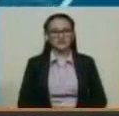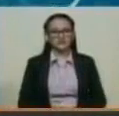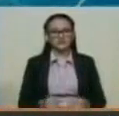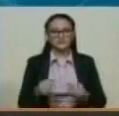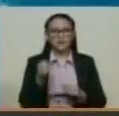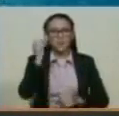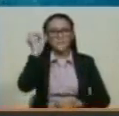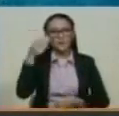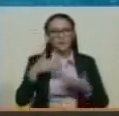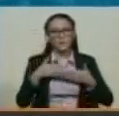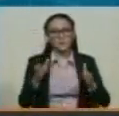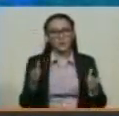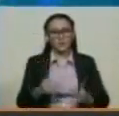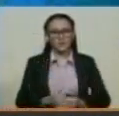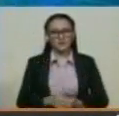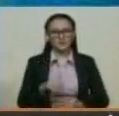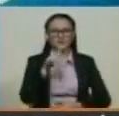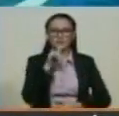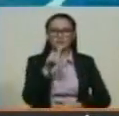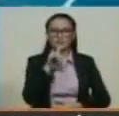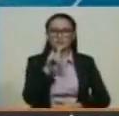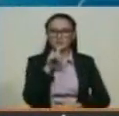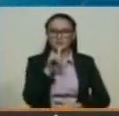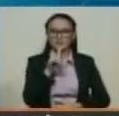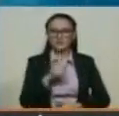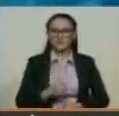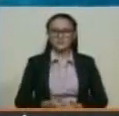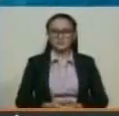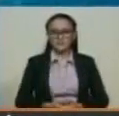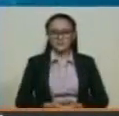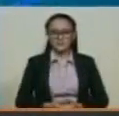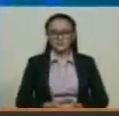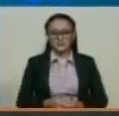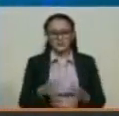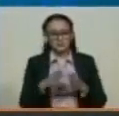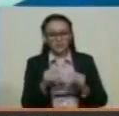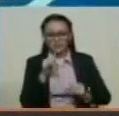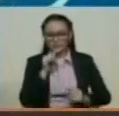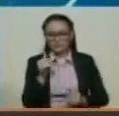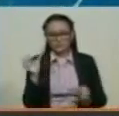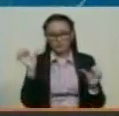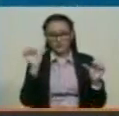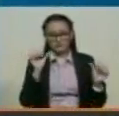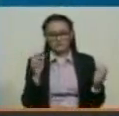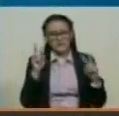opinión pública informada de todos los avances de la investigación.